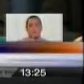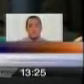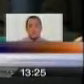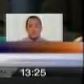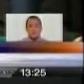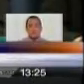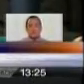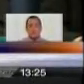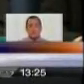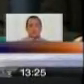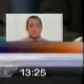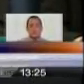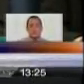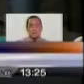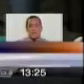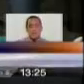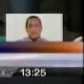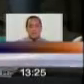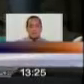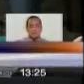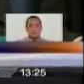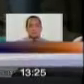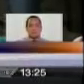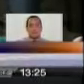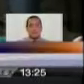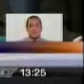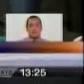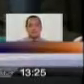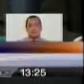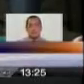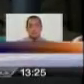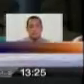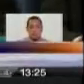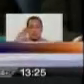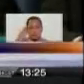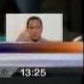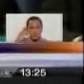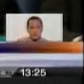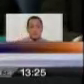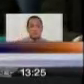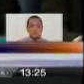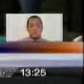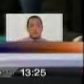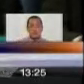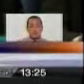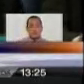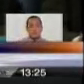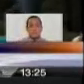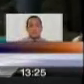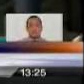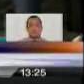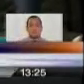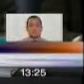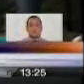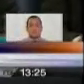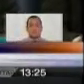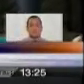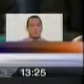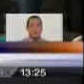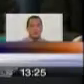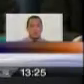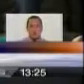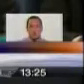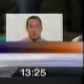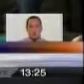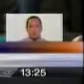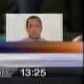los avances de las gestiones a todos los representantes de los partidos políticos. Y adicionalmente, todas las